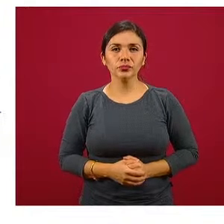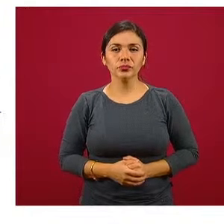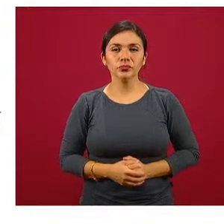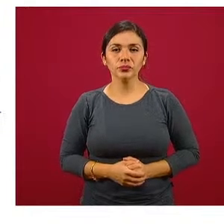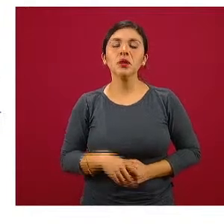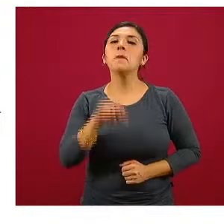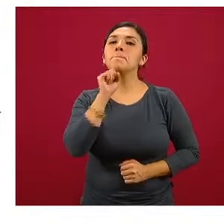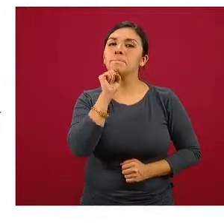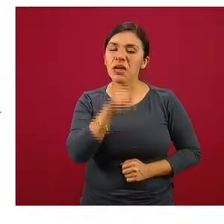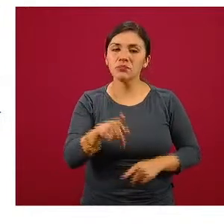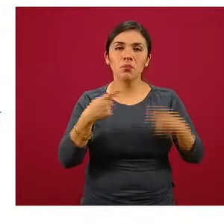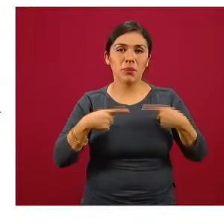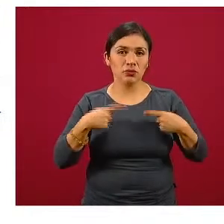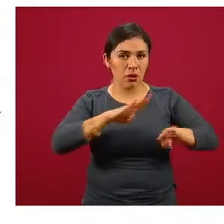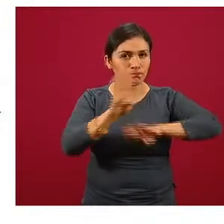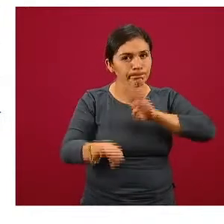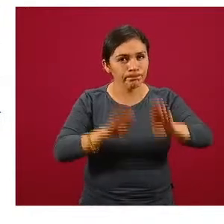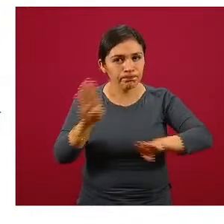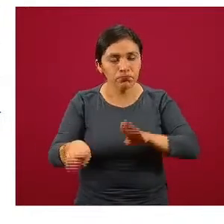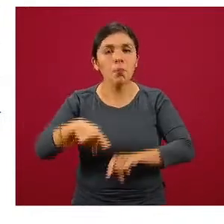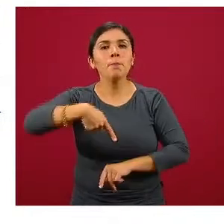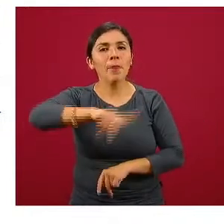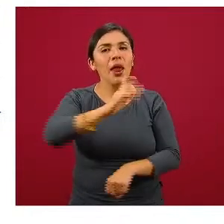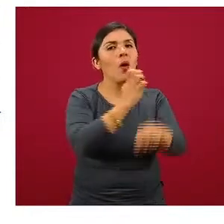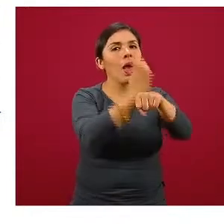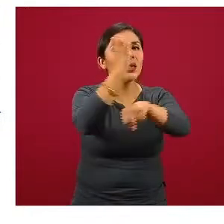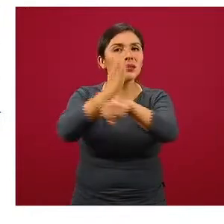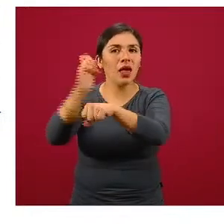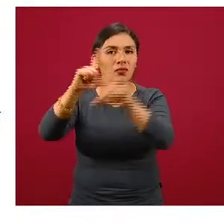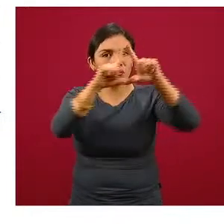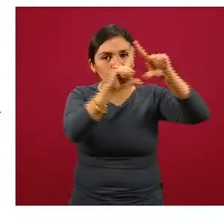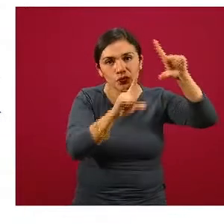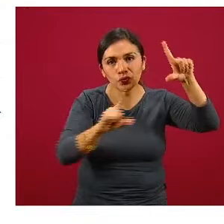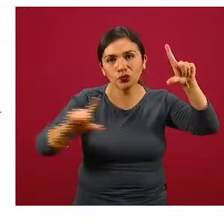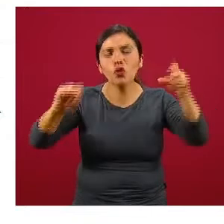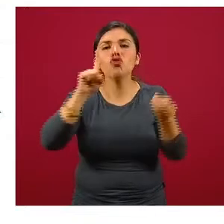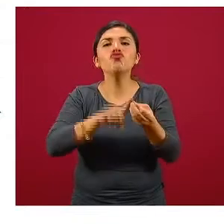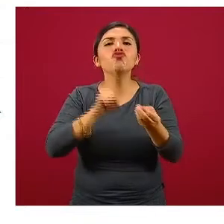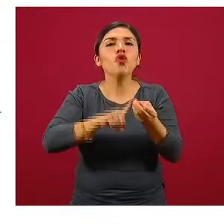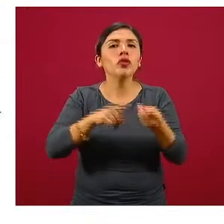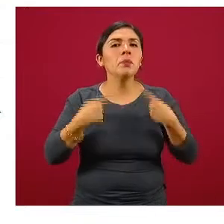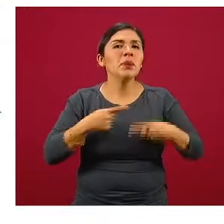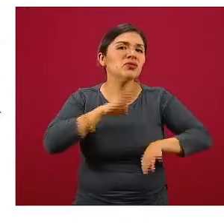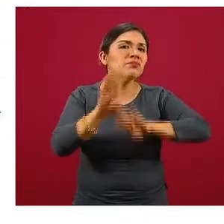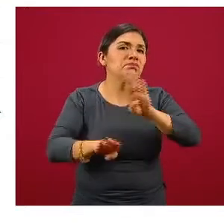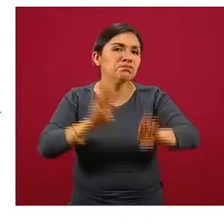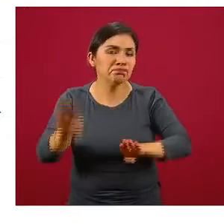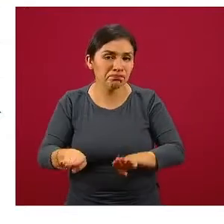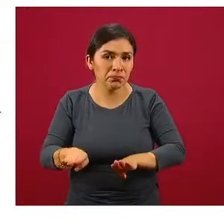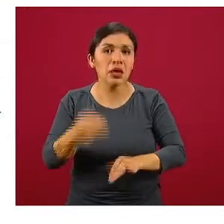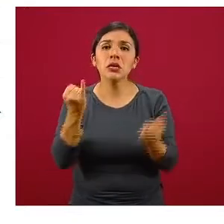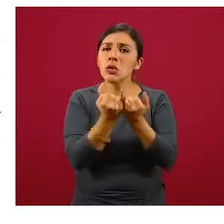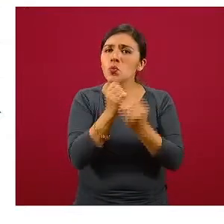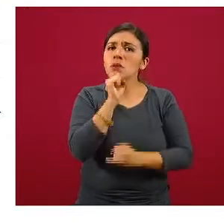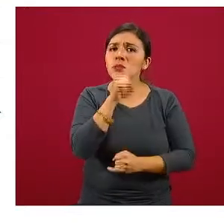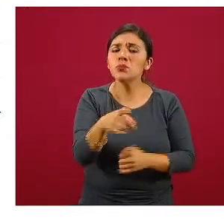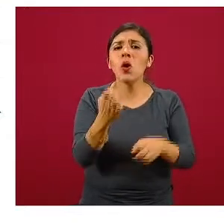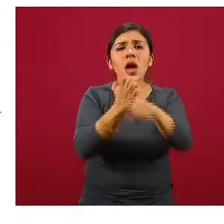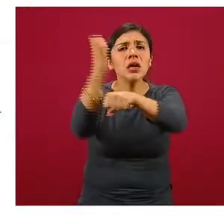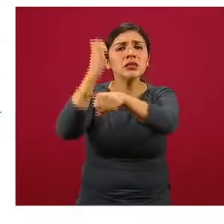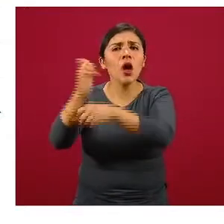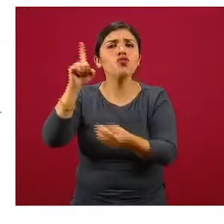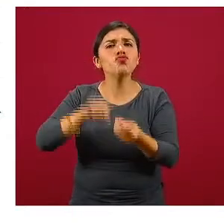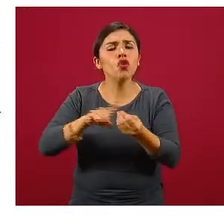misma carga de defunciones ahora distribuida por entidad federativa donde ocurrieron, y así también aquellas entidades federativas en donde